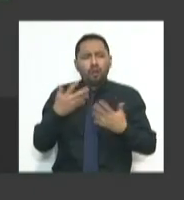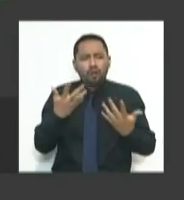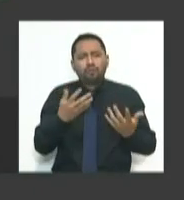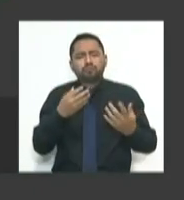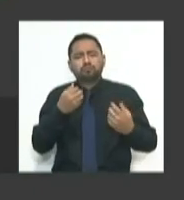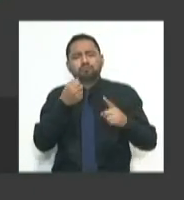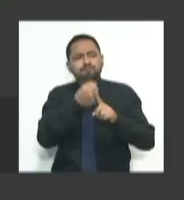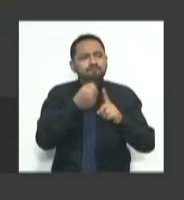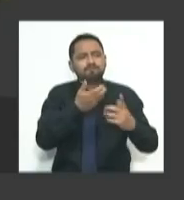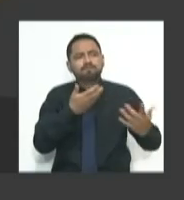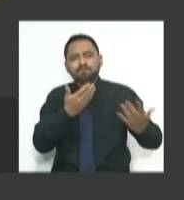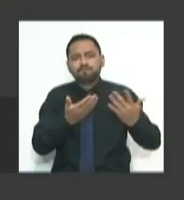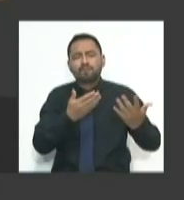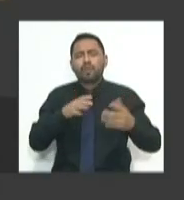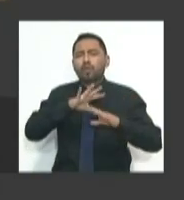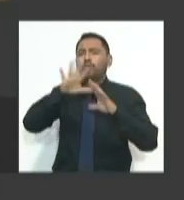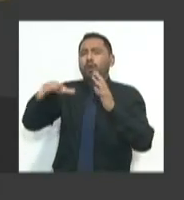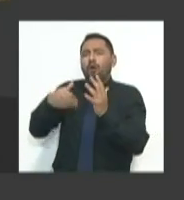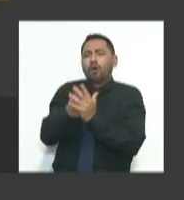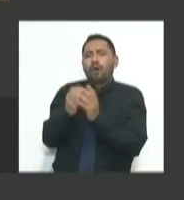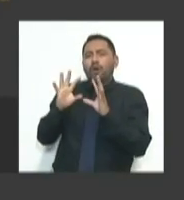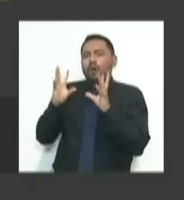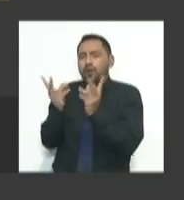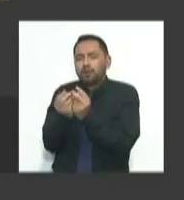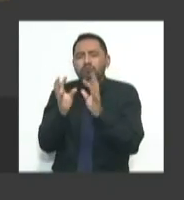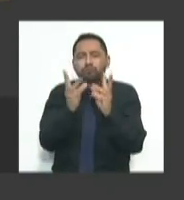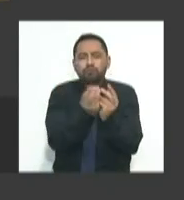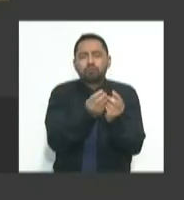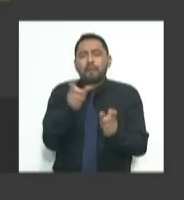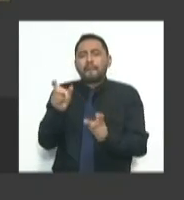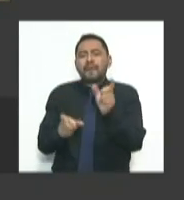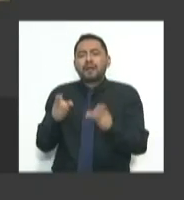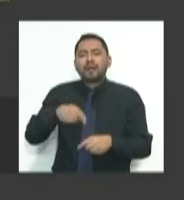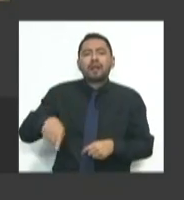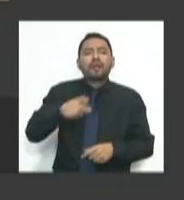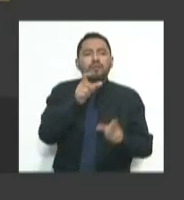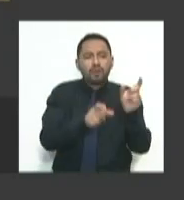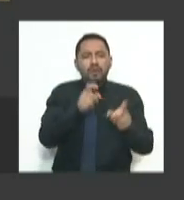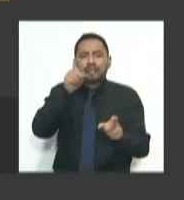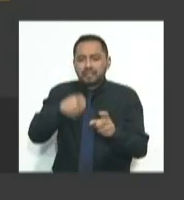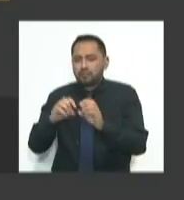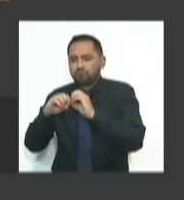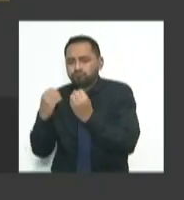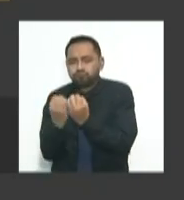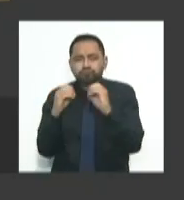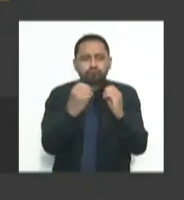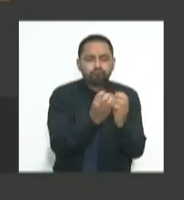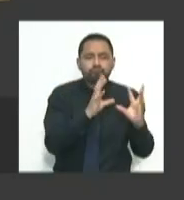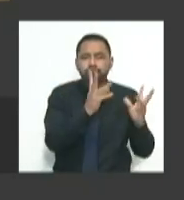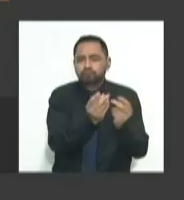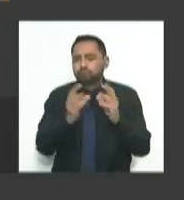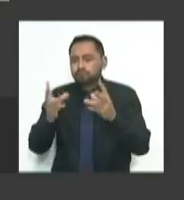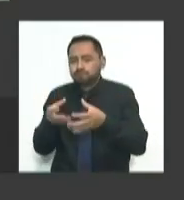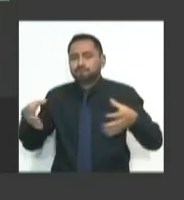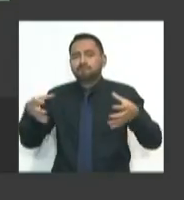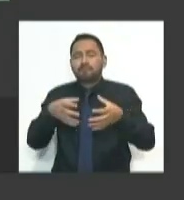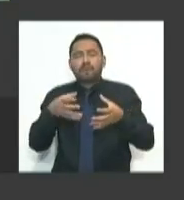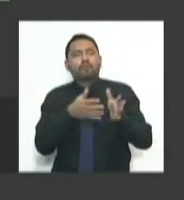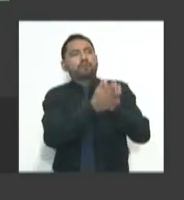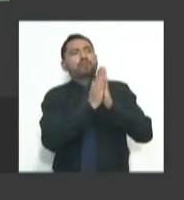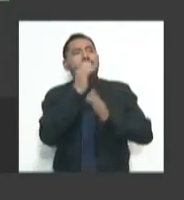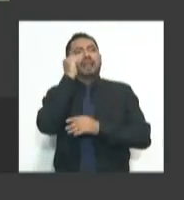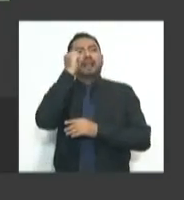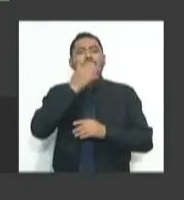de una gran solemnidad y desde luego también lo está haciendo ante la comunidad internacional porque todo lo que está ocurriendo en el perú de hoy merece la atención del